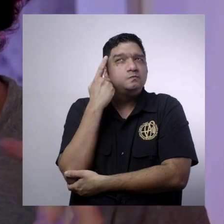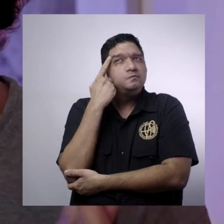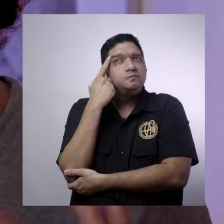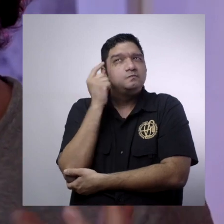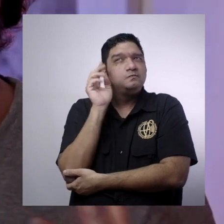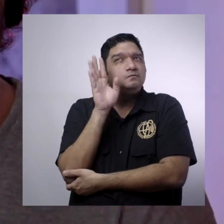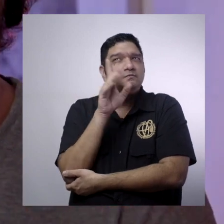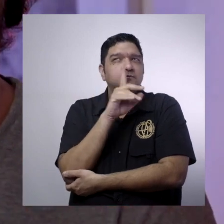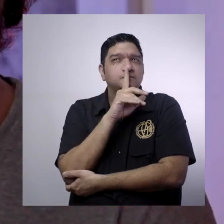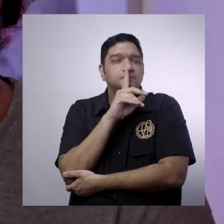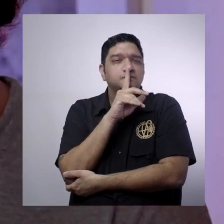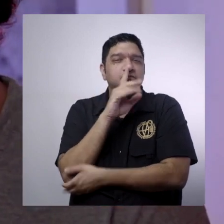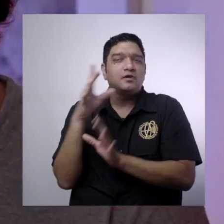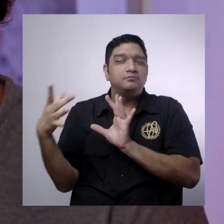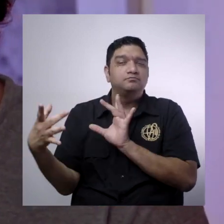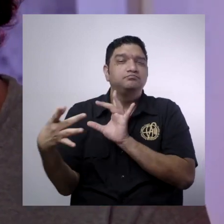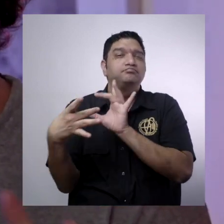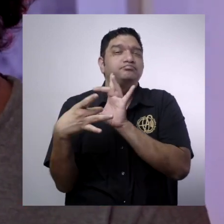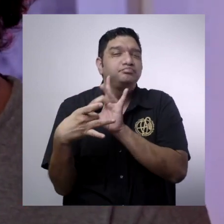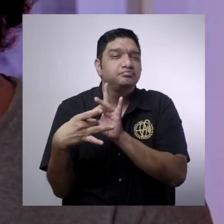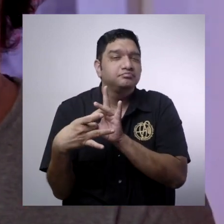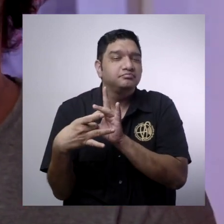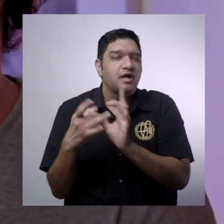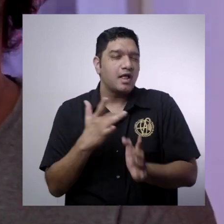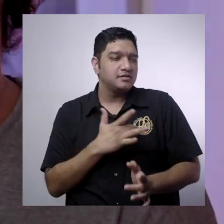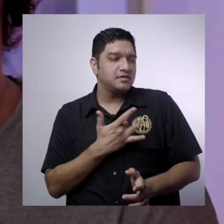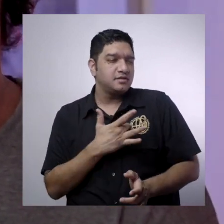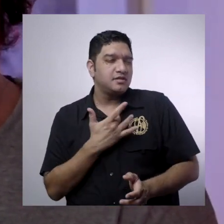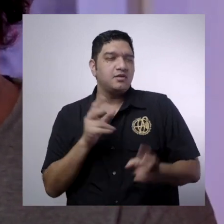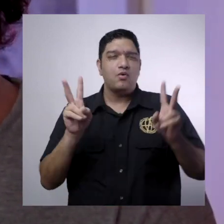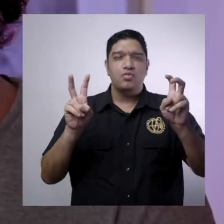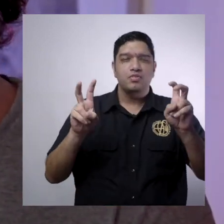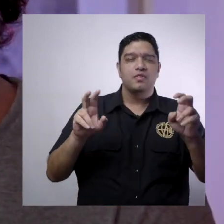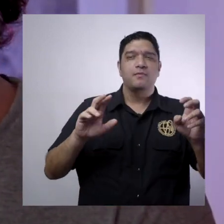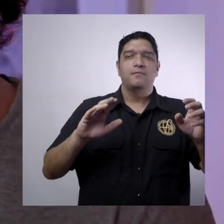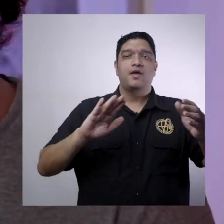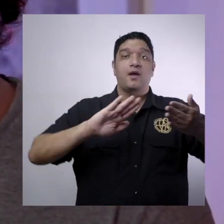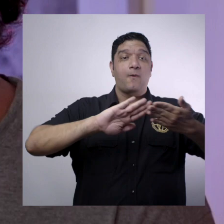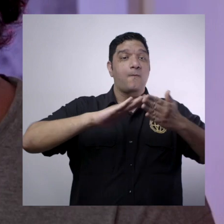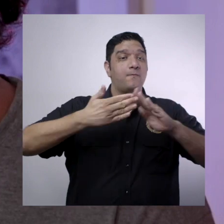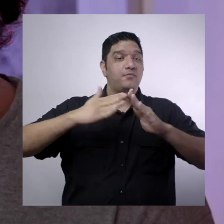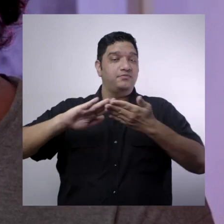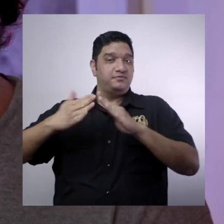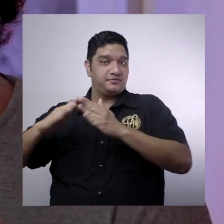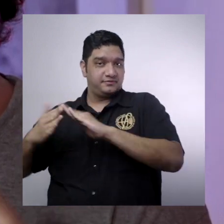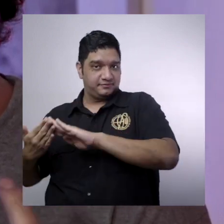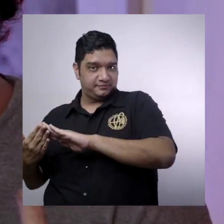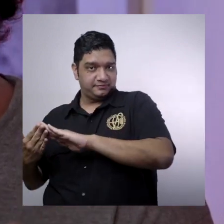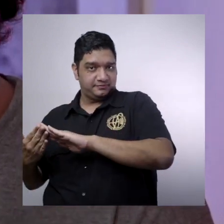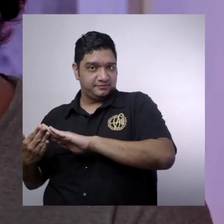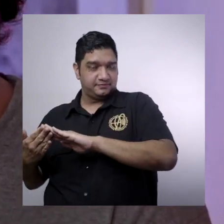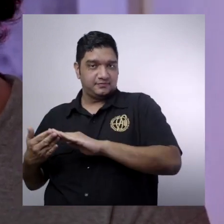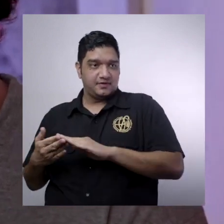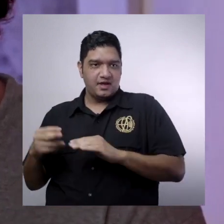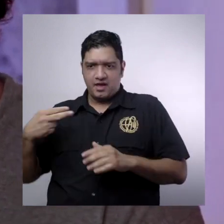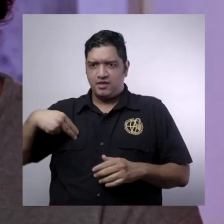la comunidad. La comunidad que conformamos en